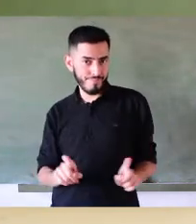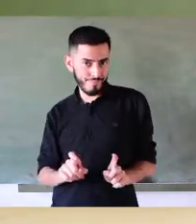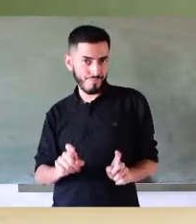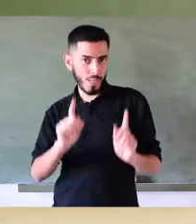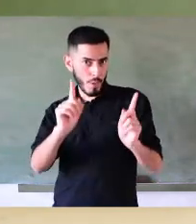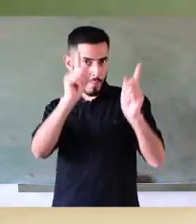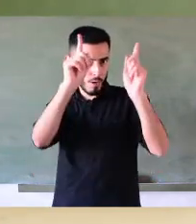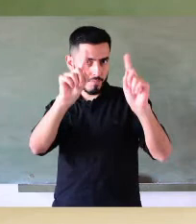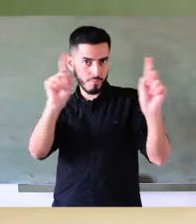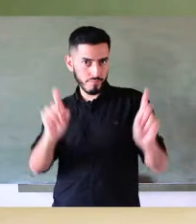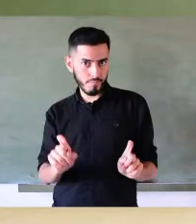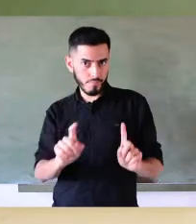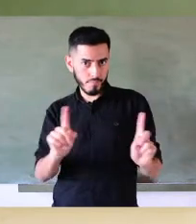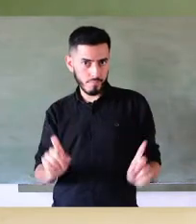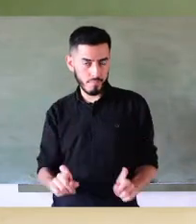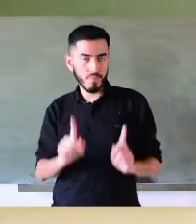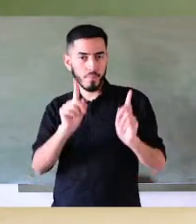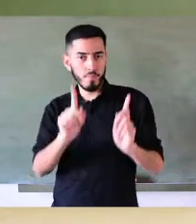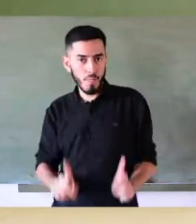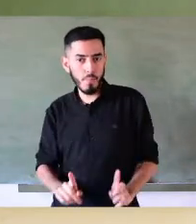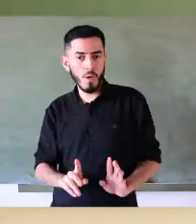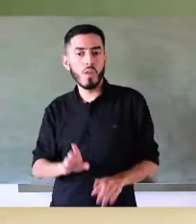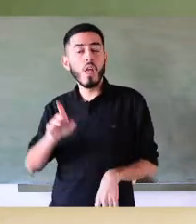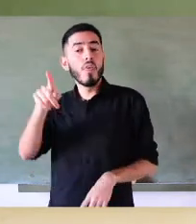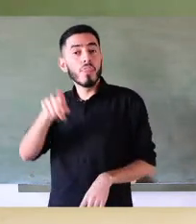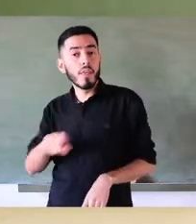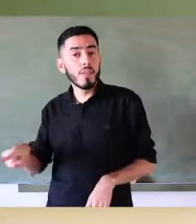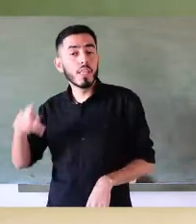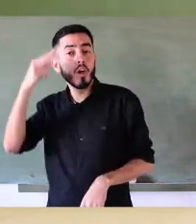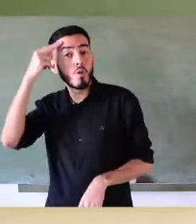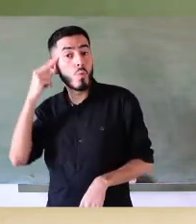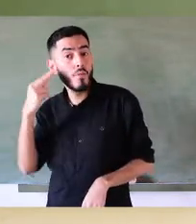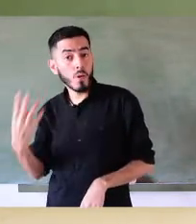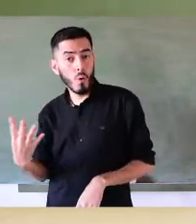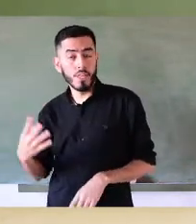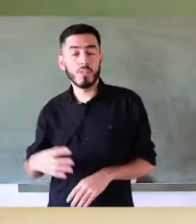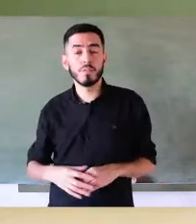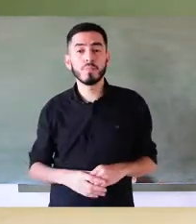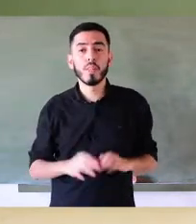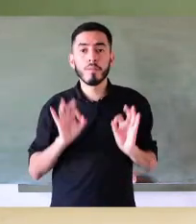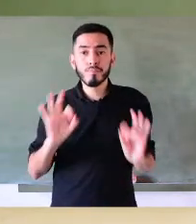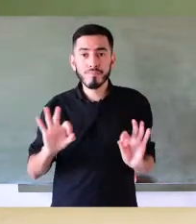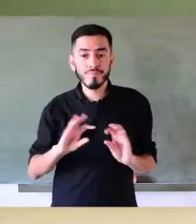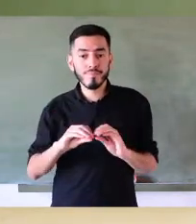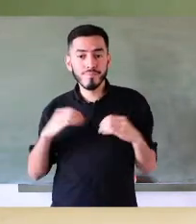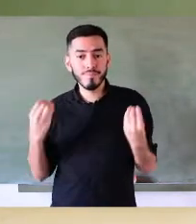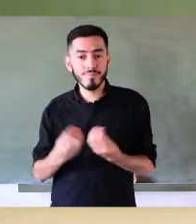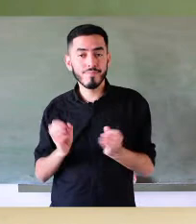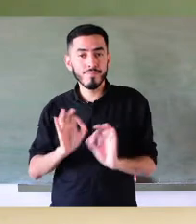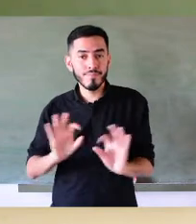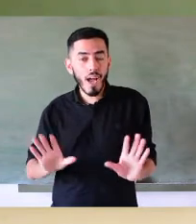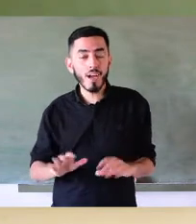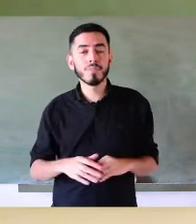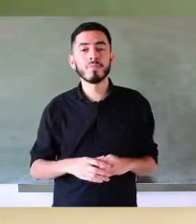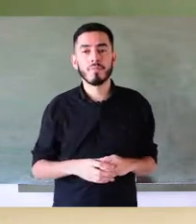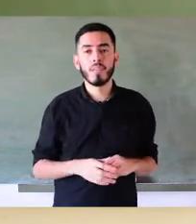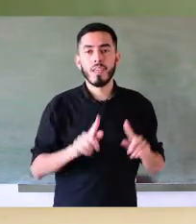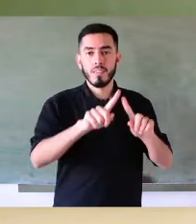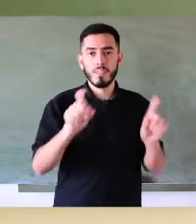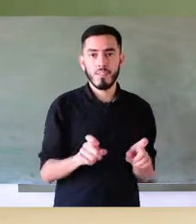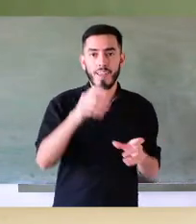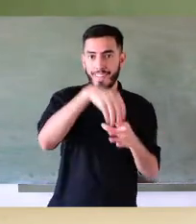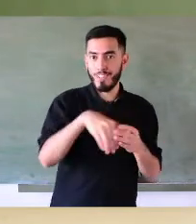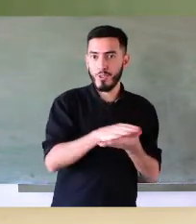corchetes y dividido 9 cuartos. Una vez que tenemos esto, resolvemos lo que está dentro del corchete,